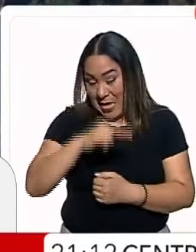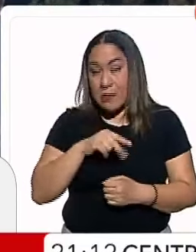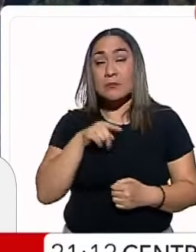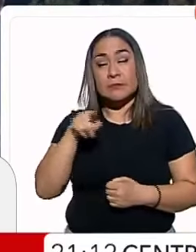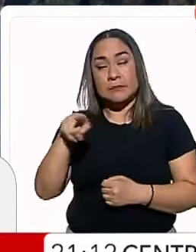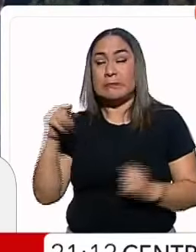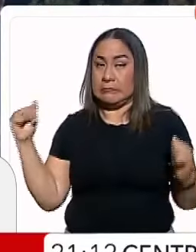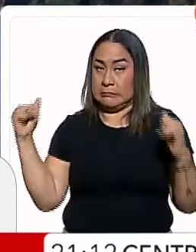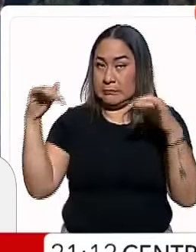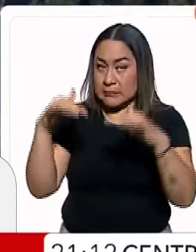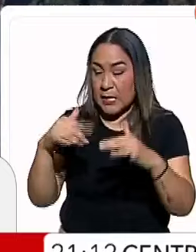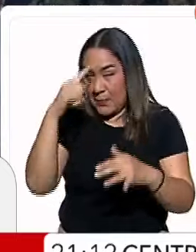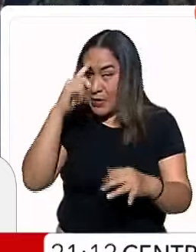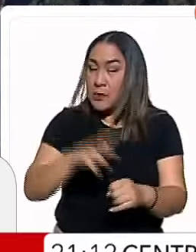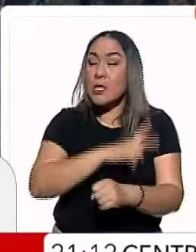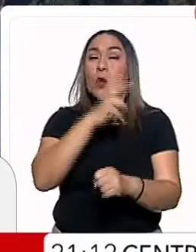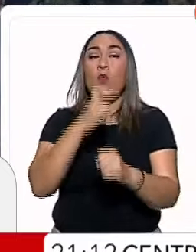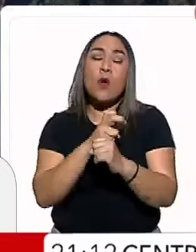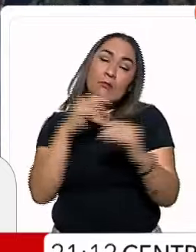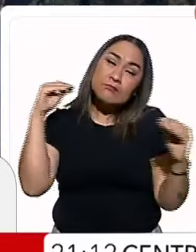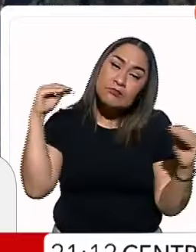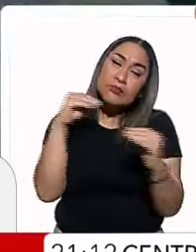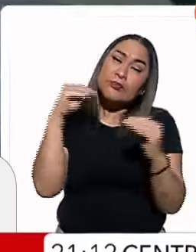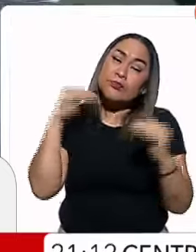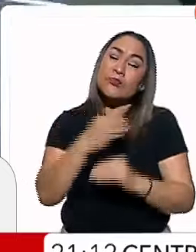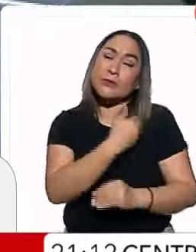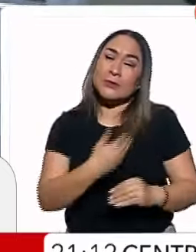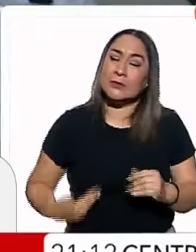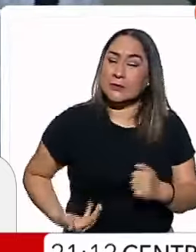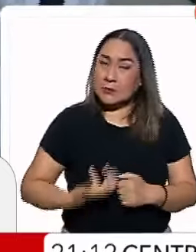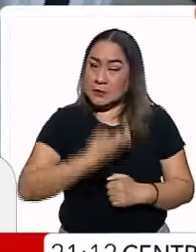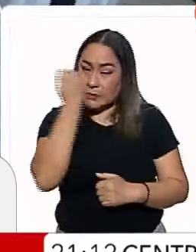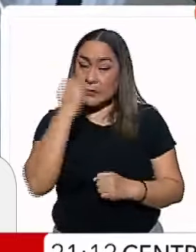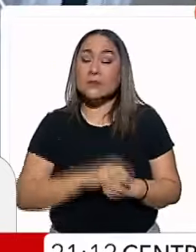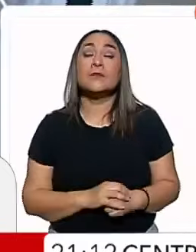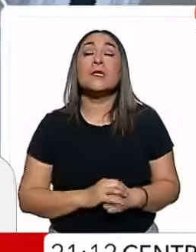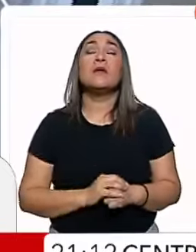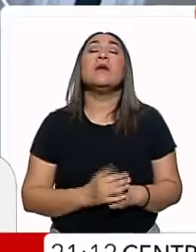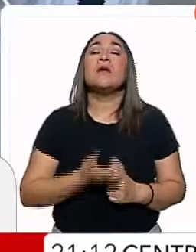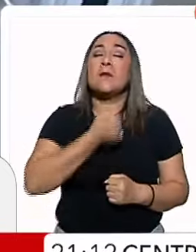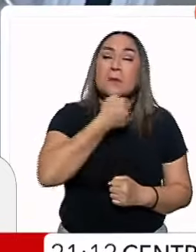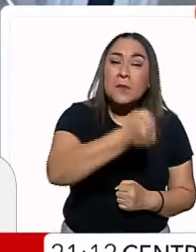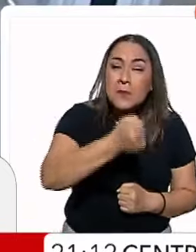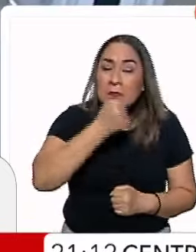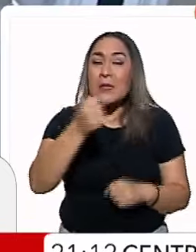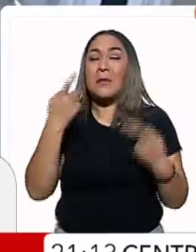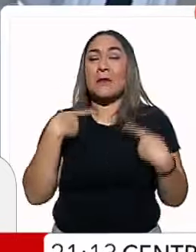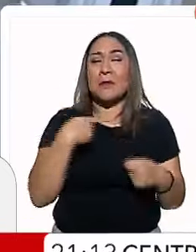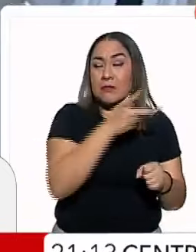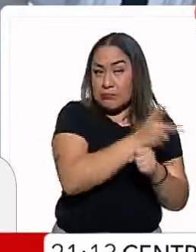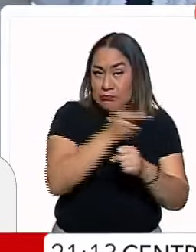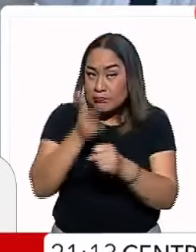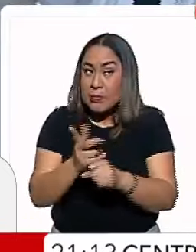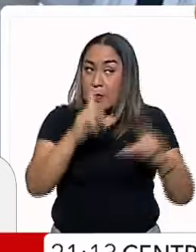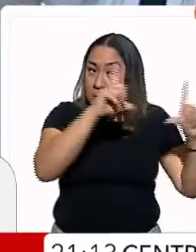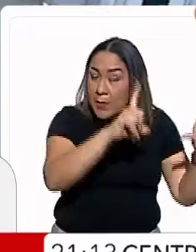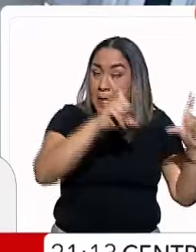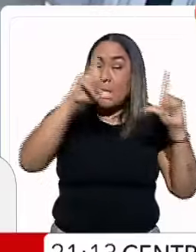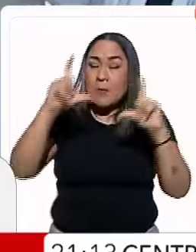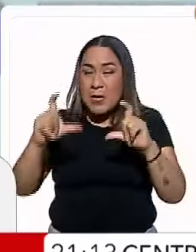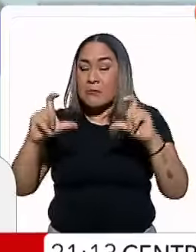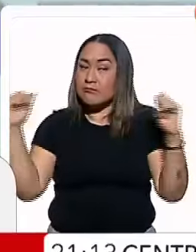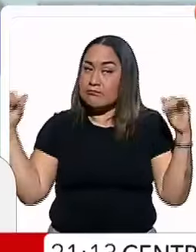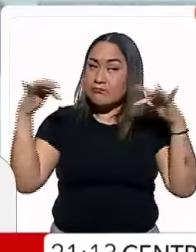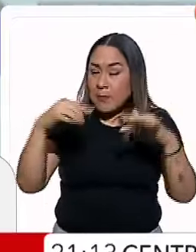fueron el punto de reunión para el segundo debate presidencial. Encuentro en el que reporteros, camarógrafos y fotógrafos se dieron un festín